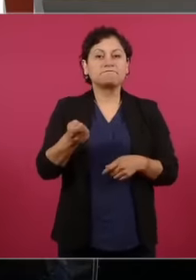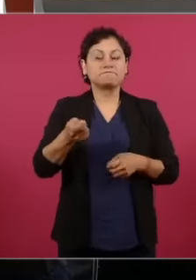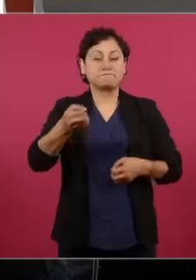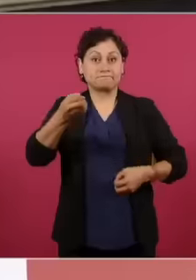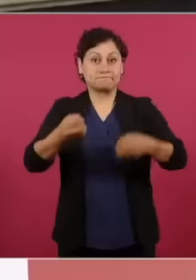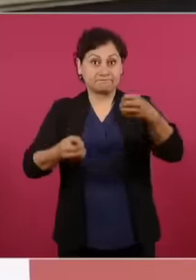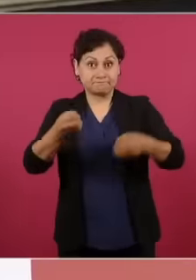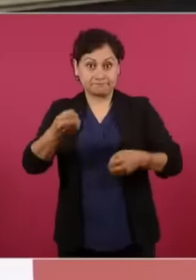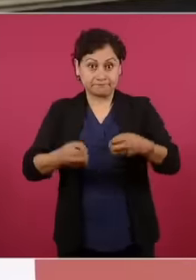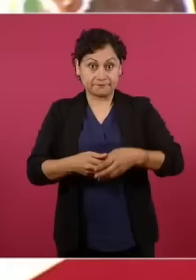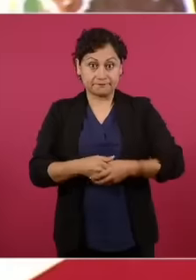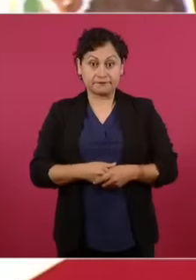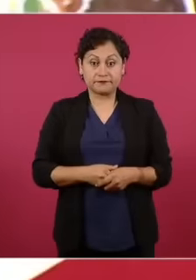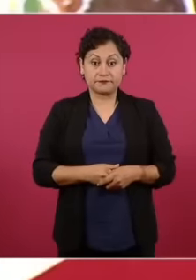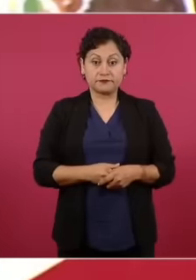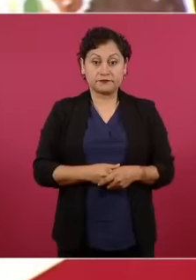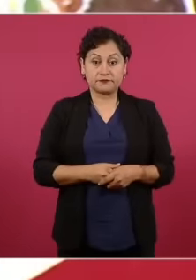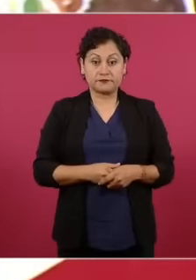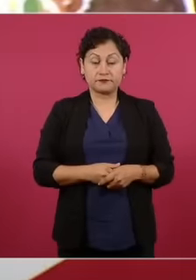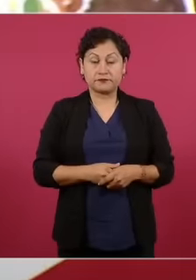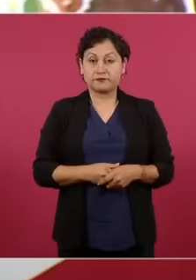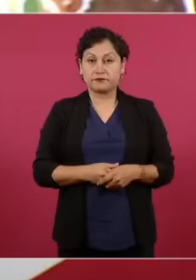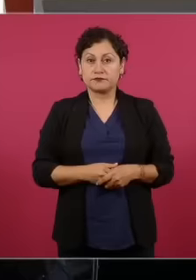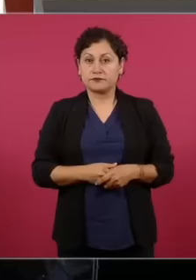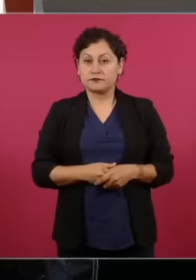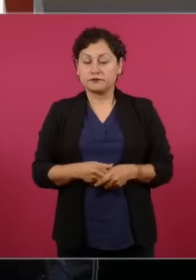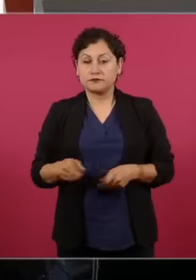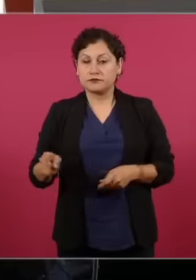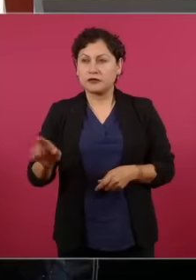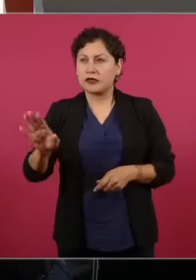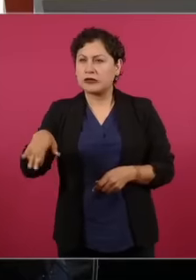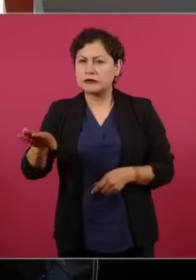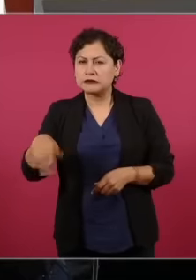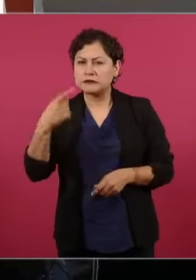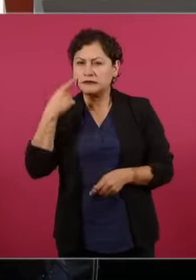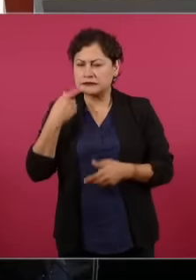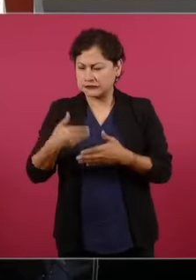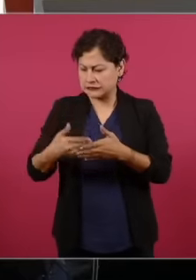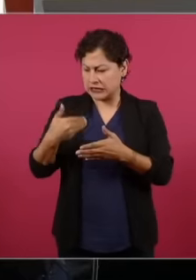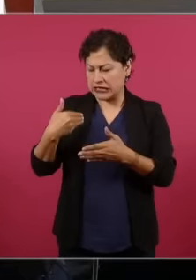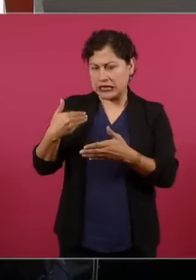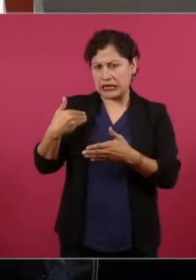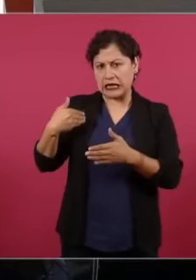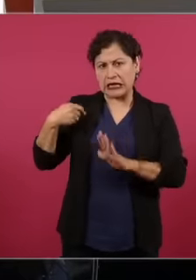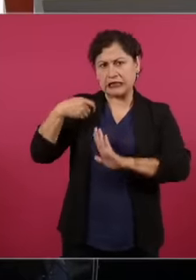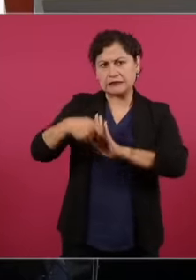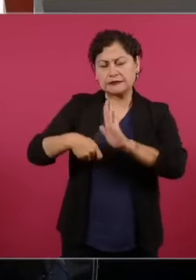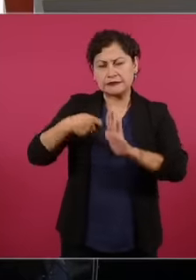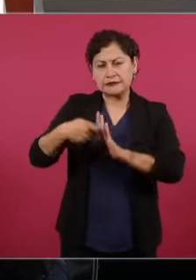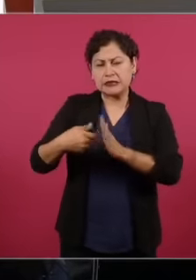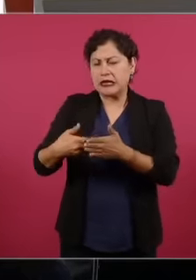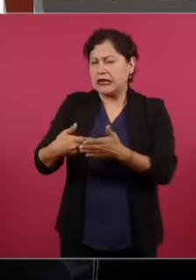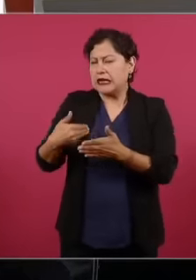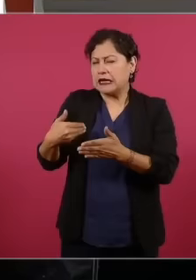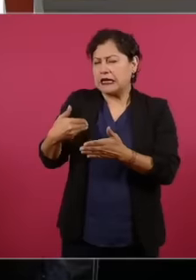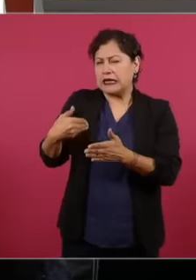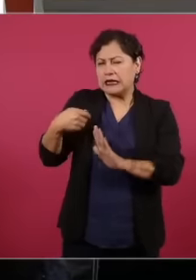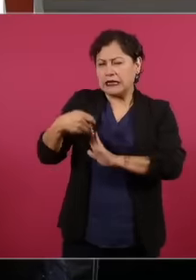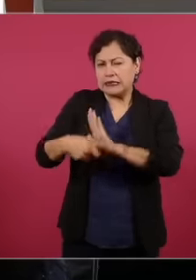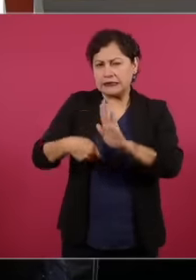Eh Elija El presidente No puede Empezar antes Un poquito antes